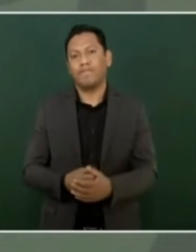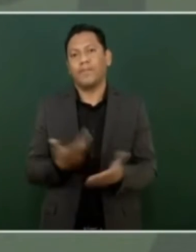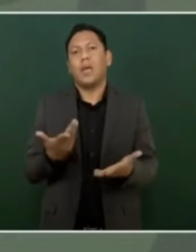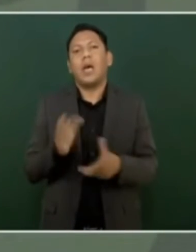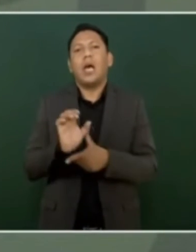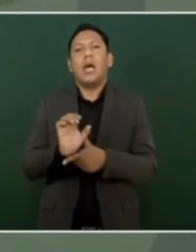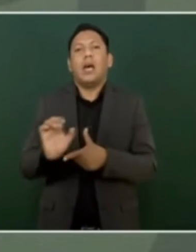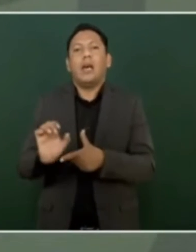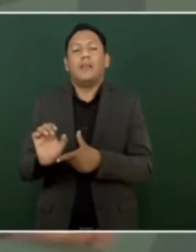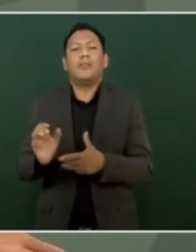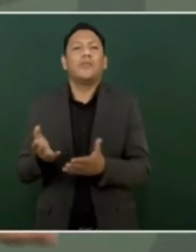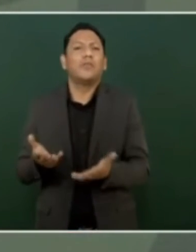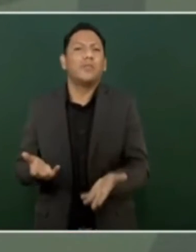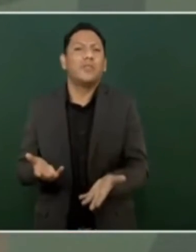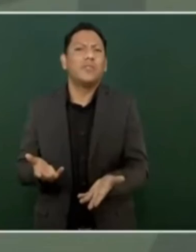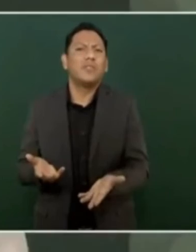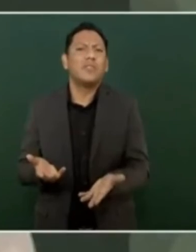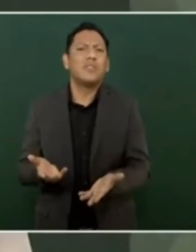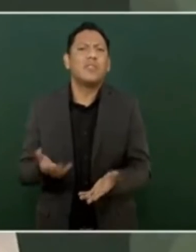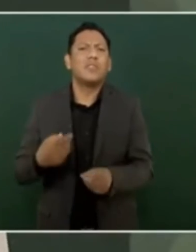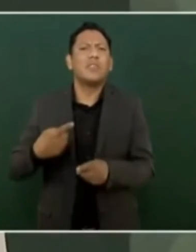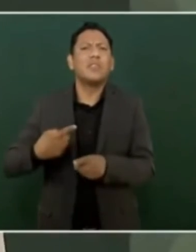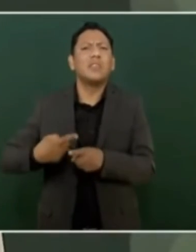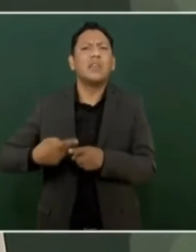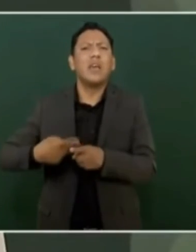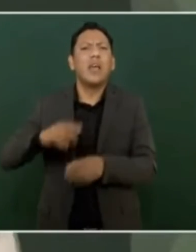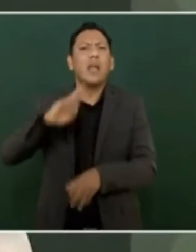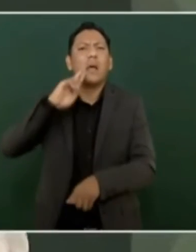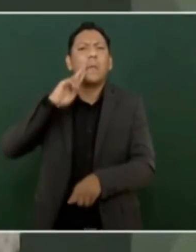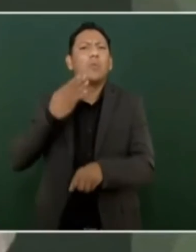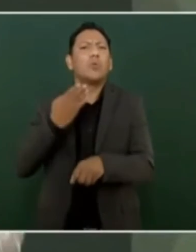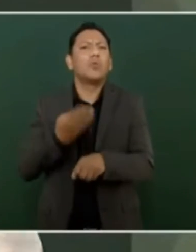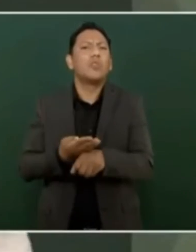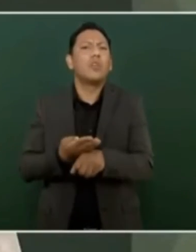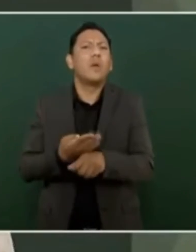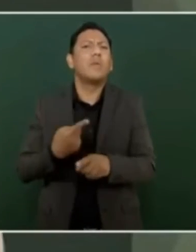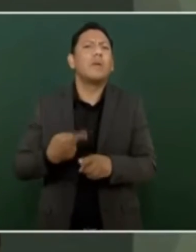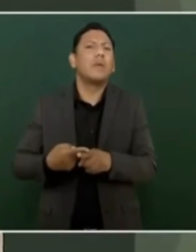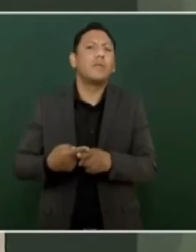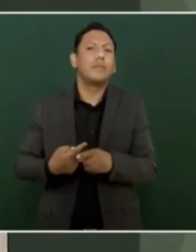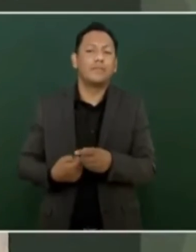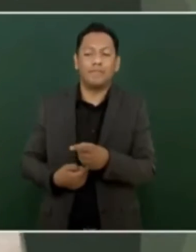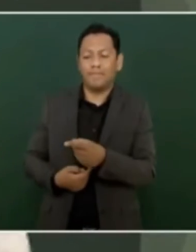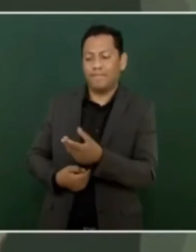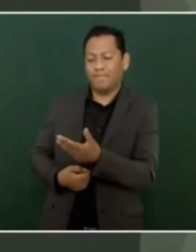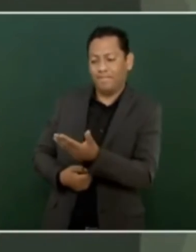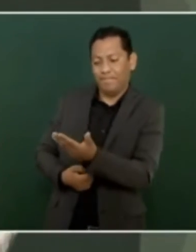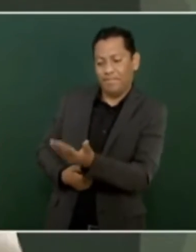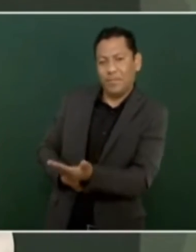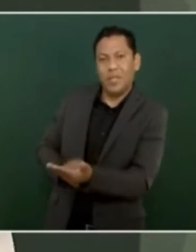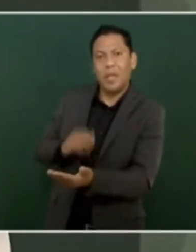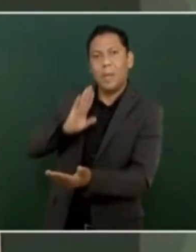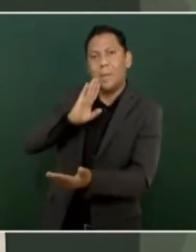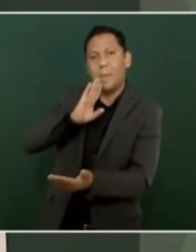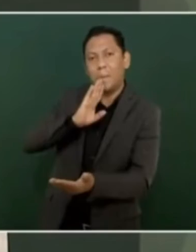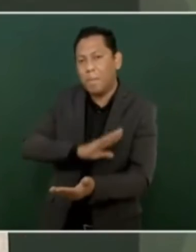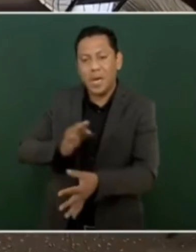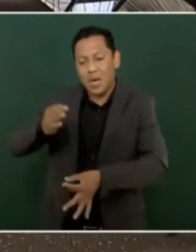Entonces, ¿quiénes provocan esto? Malos políticos,